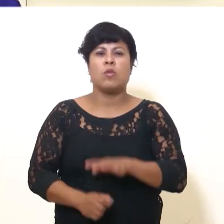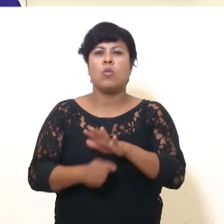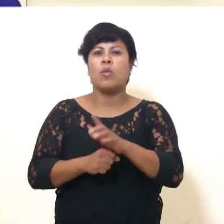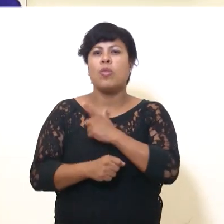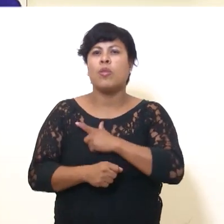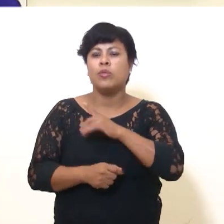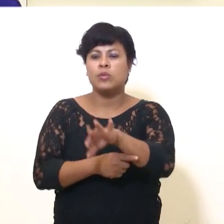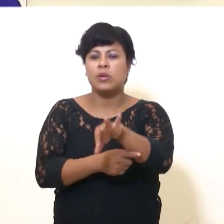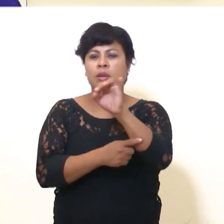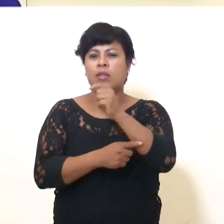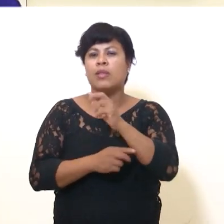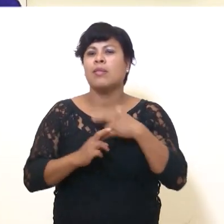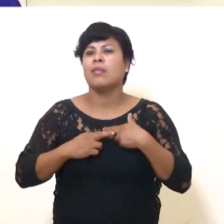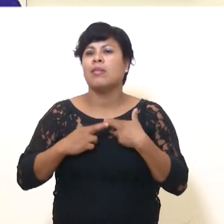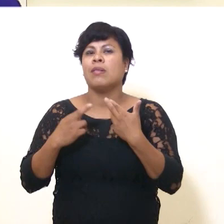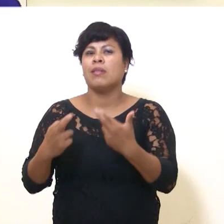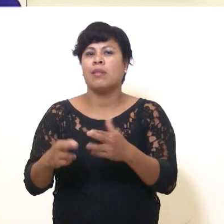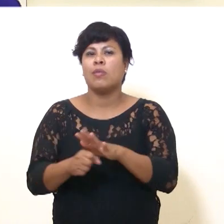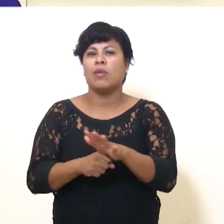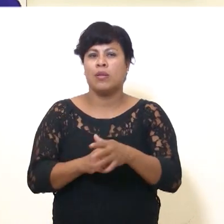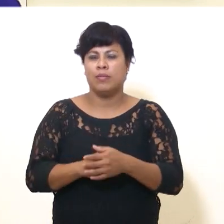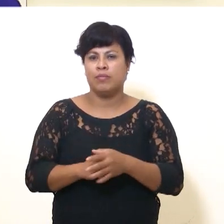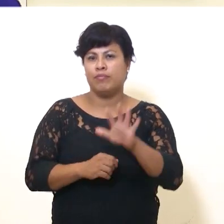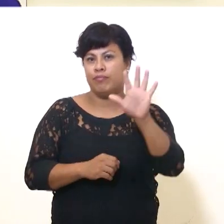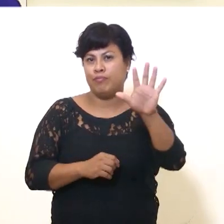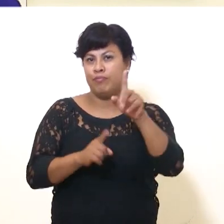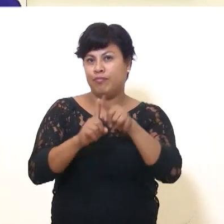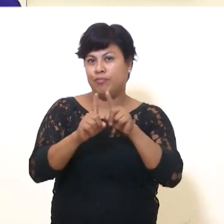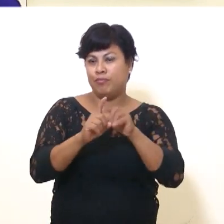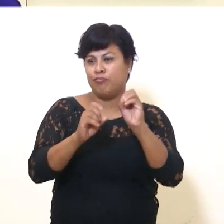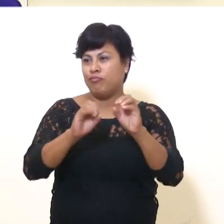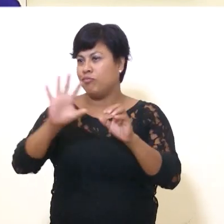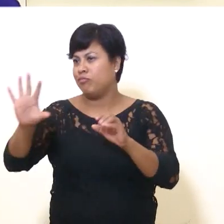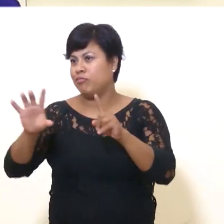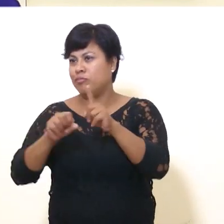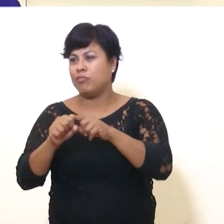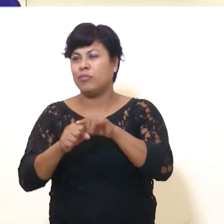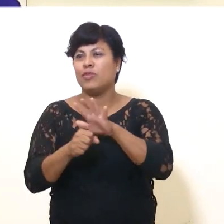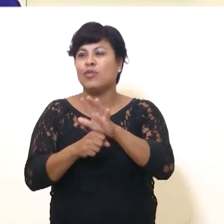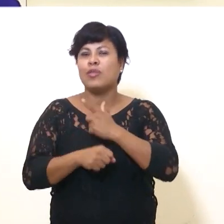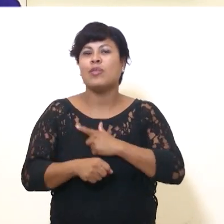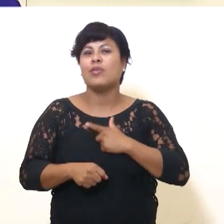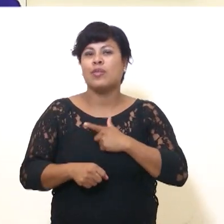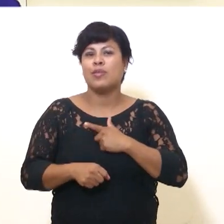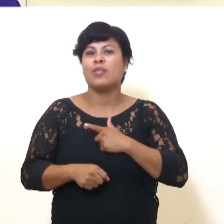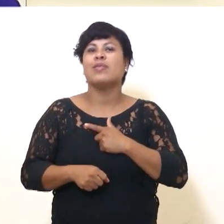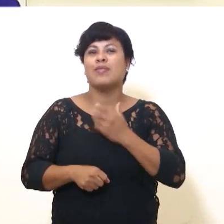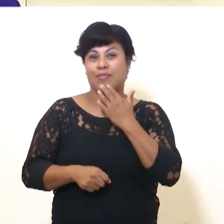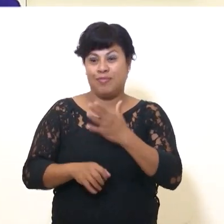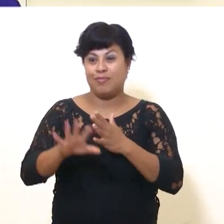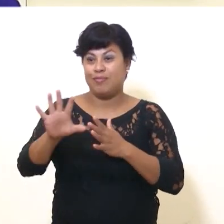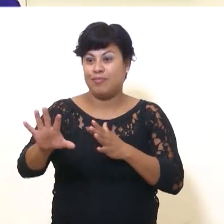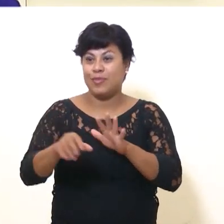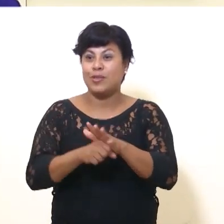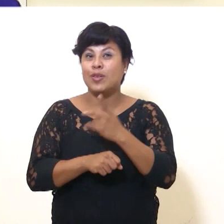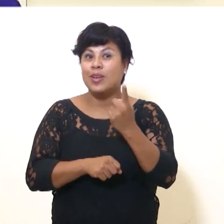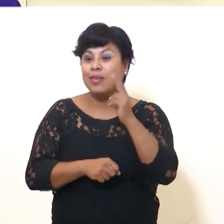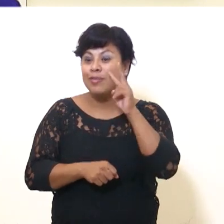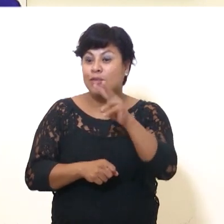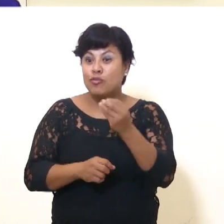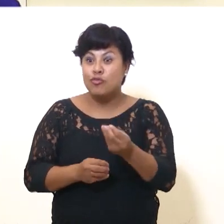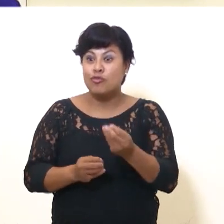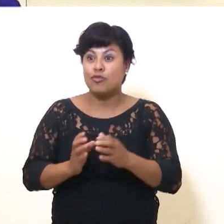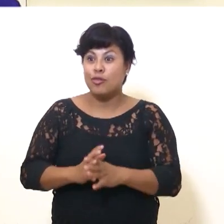¿Cuál te gustaría que te regalaran más? ¿Esta o esta? Esta, porque se